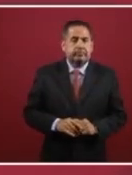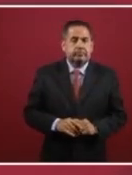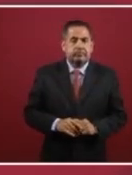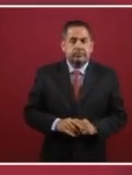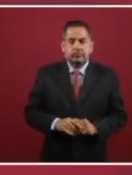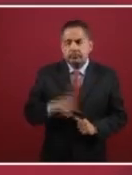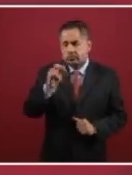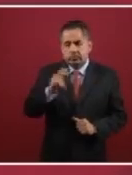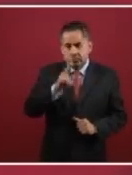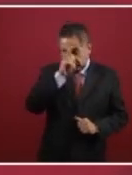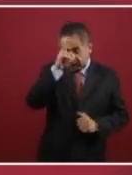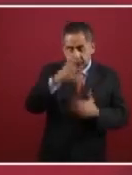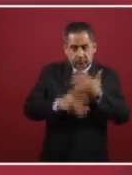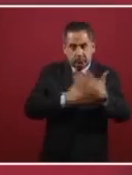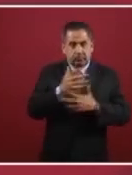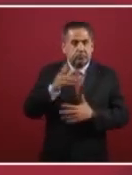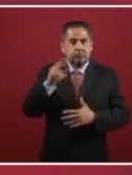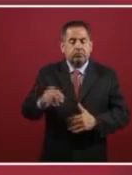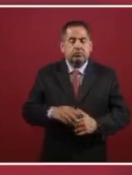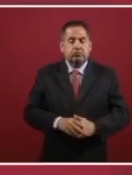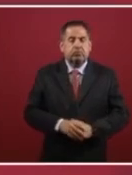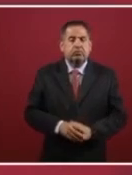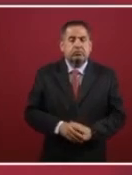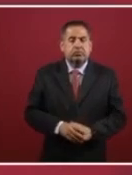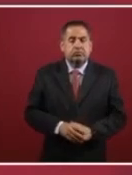No violencia,